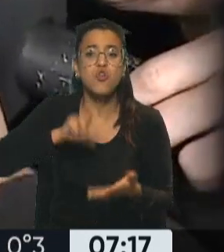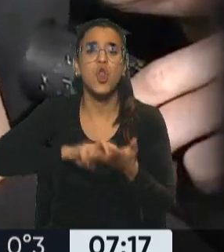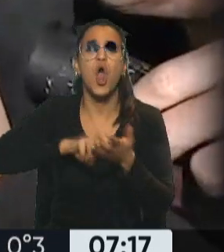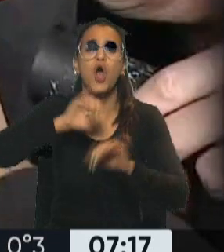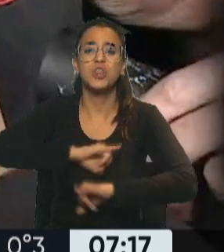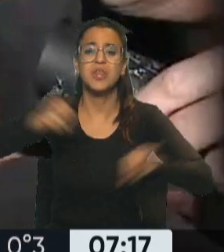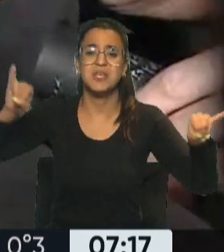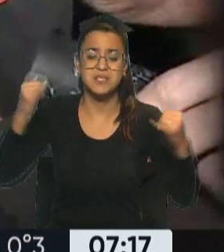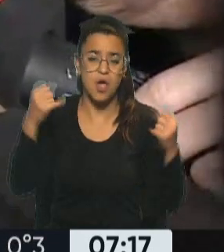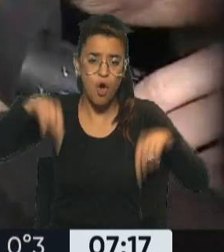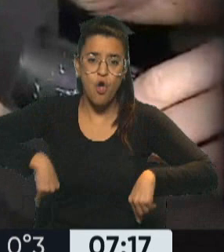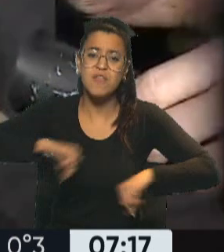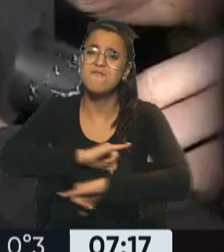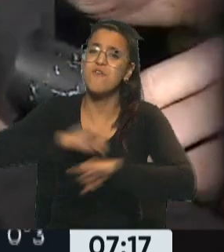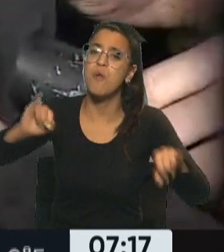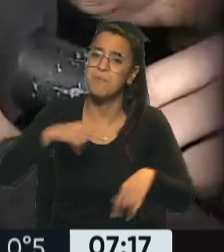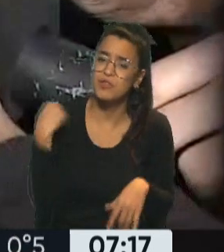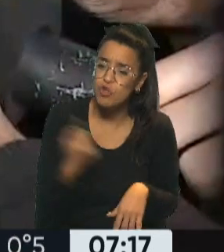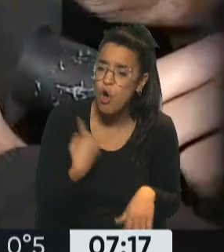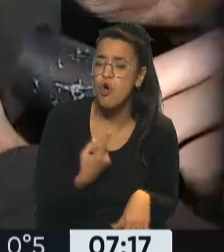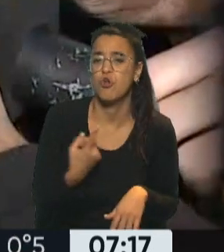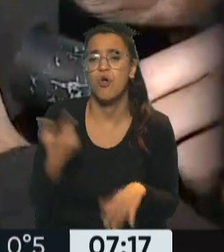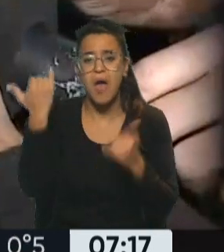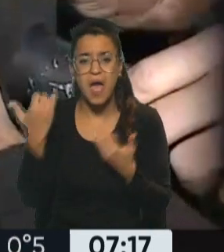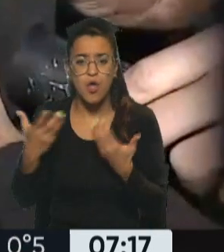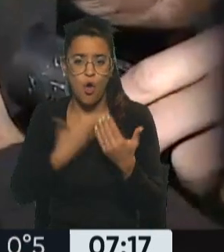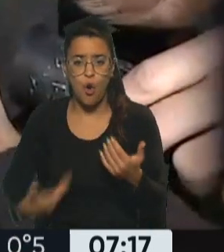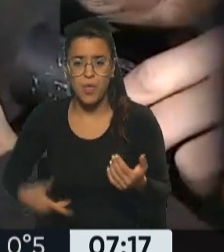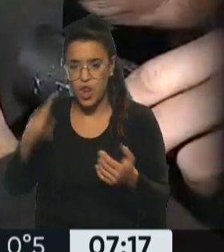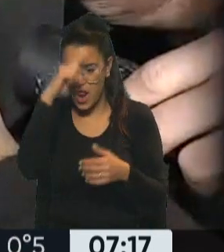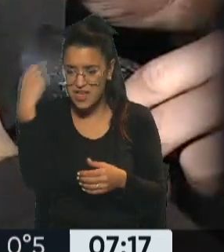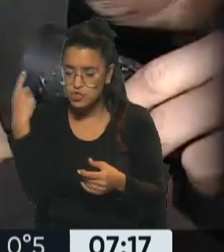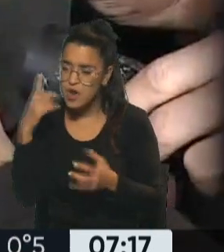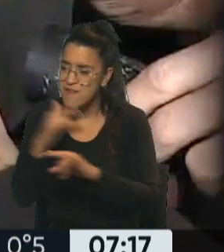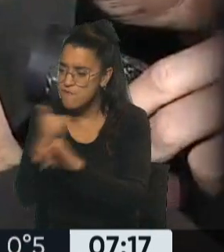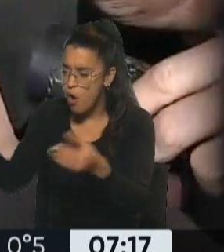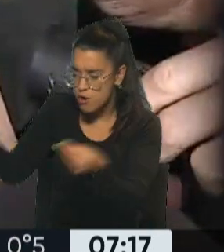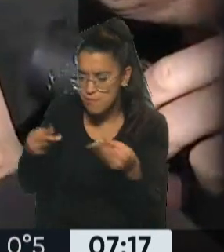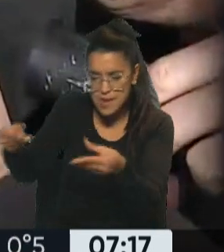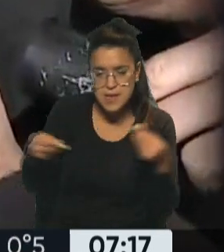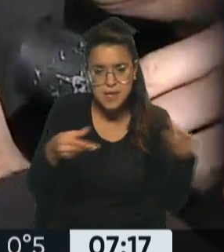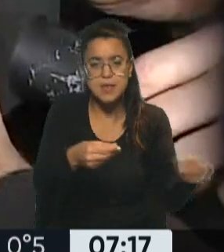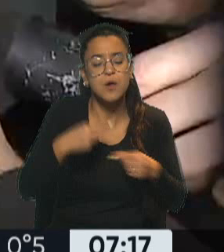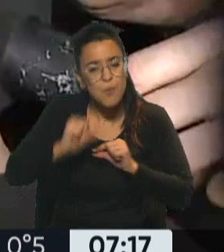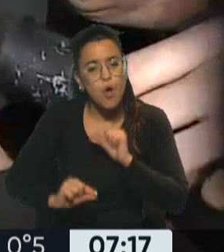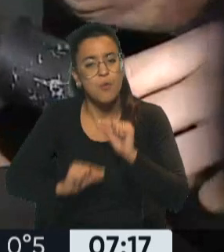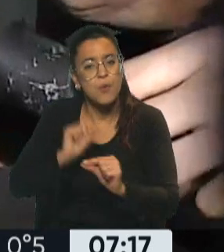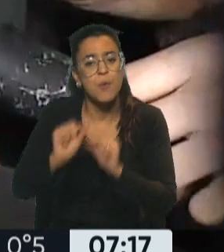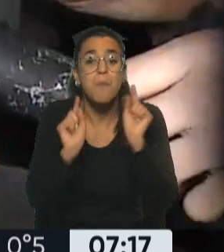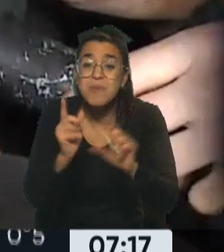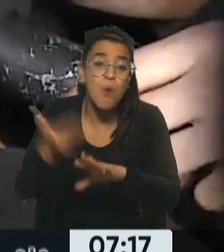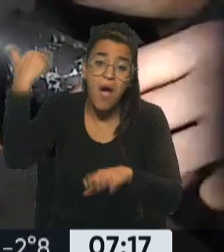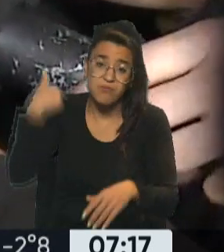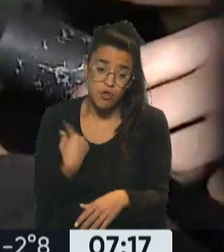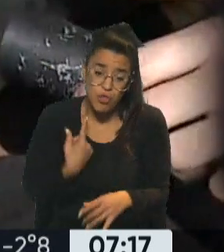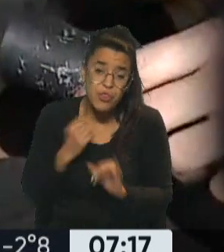noticias y todos los informes que manejamos desde el Gobierno Nacional es que paulatinamente, tal cual lo habíamos